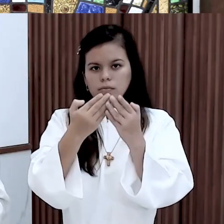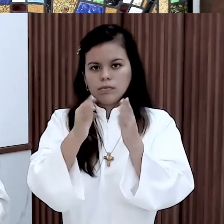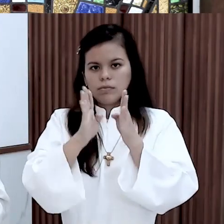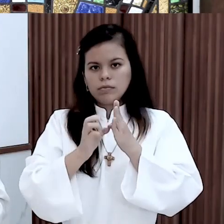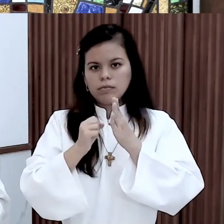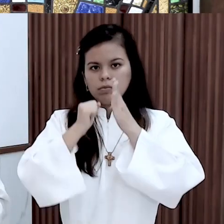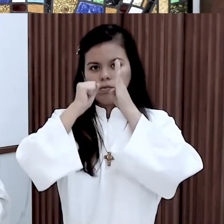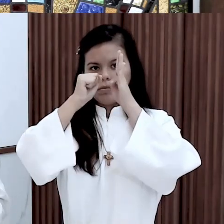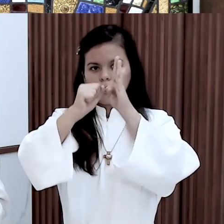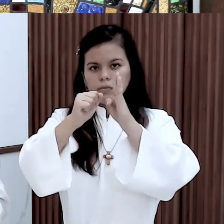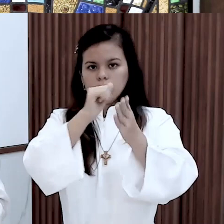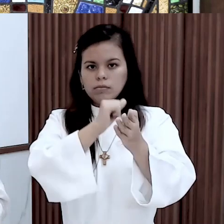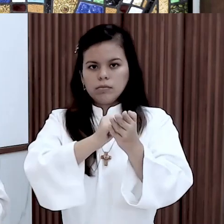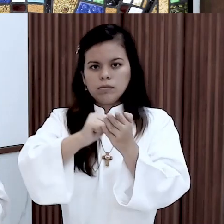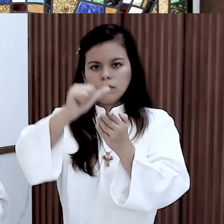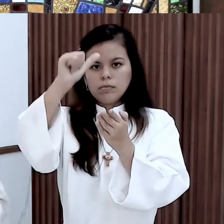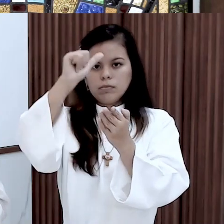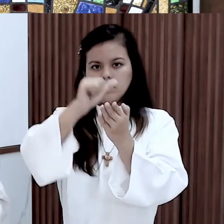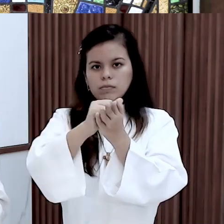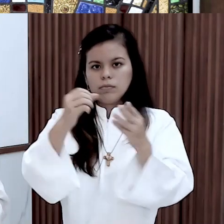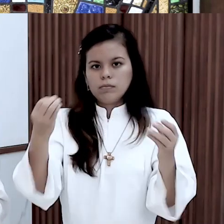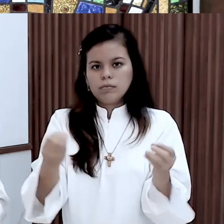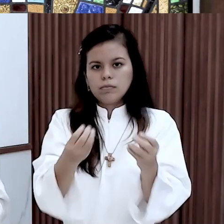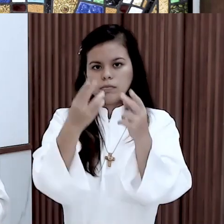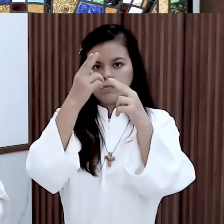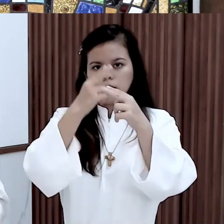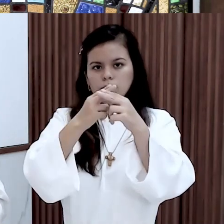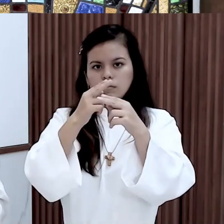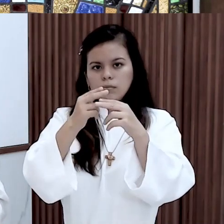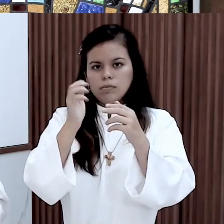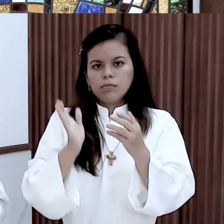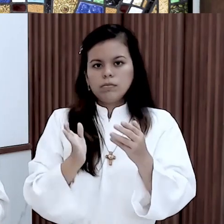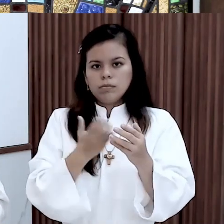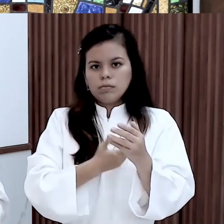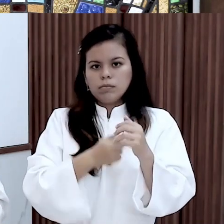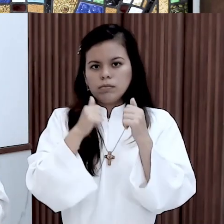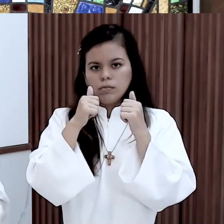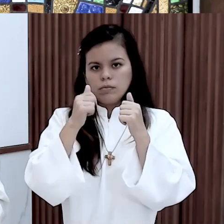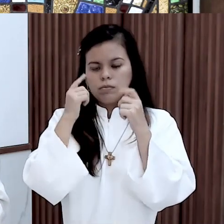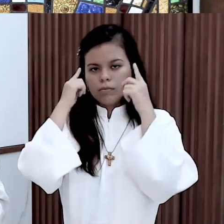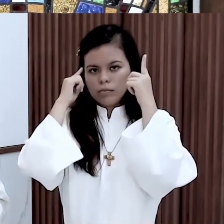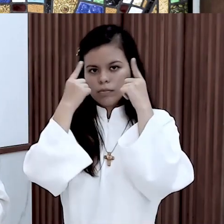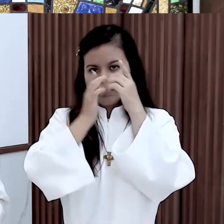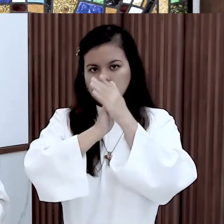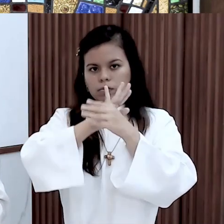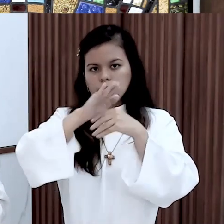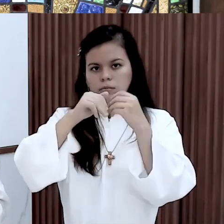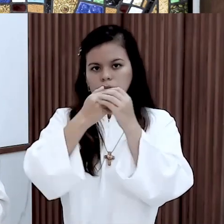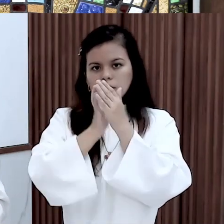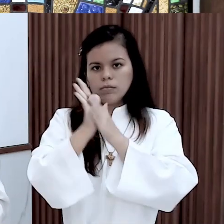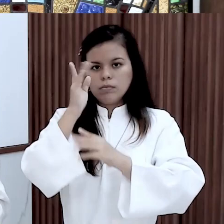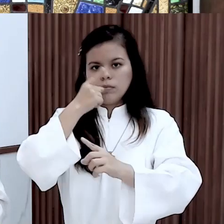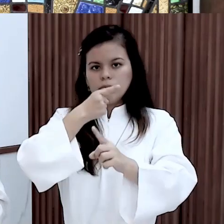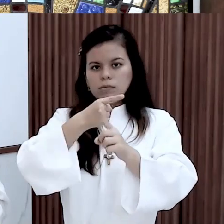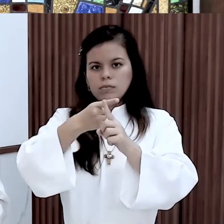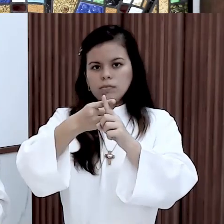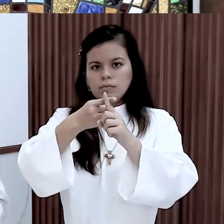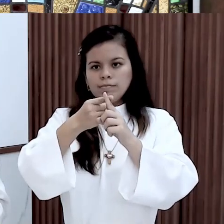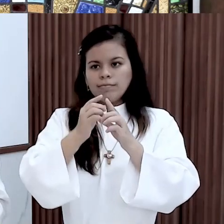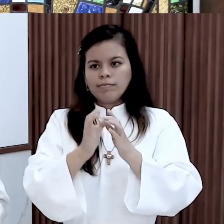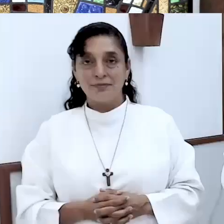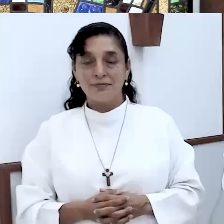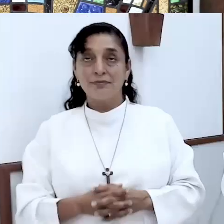de tus manos este sacrificio para alabanza y gloria de su nombre, para nuestro bien y el de toda su santa